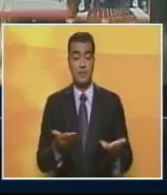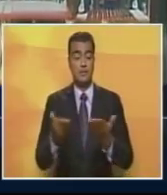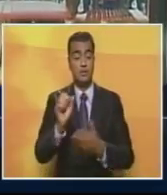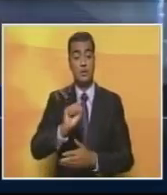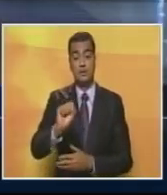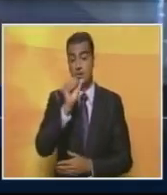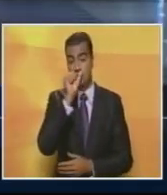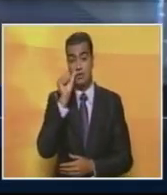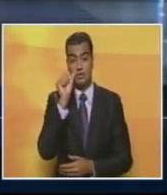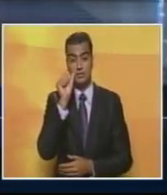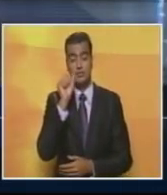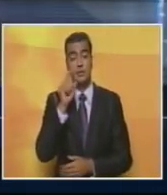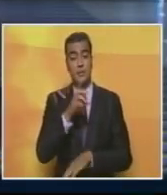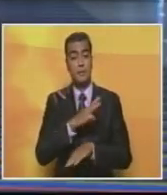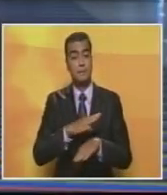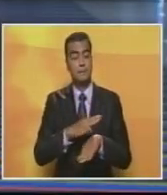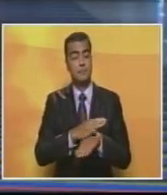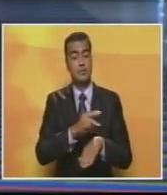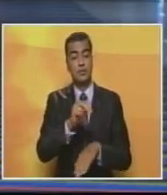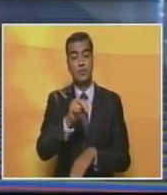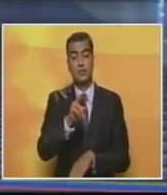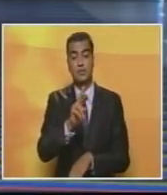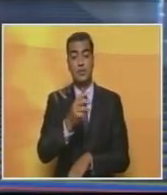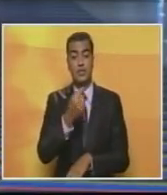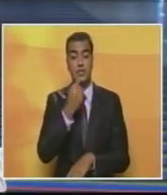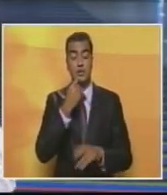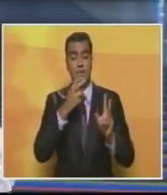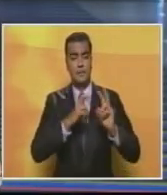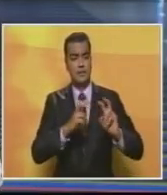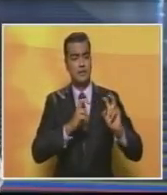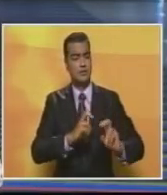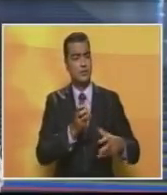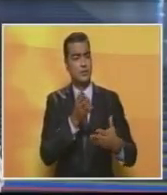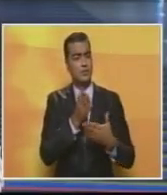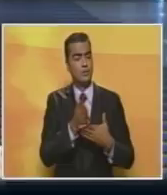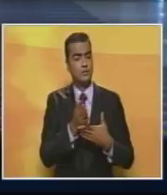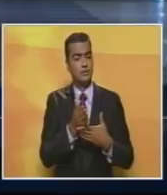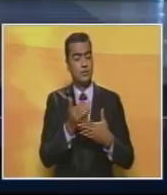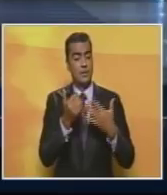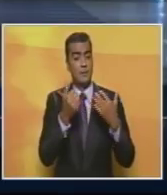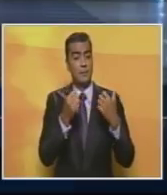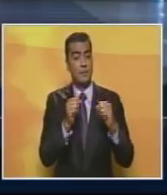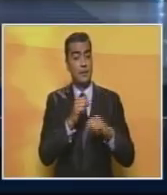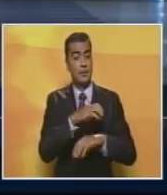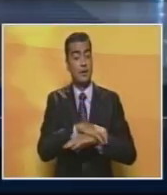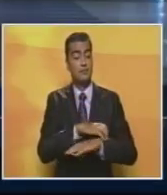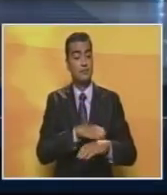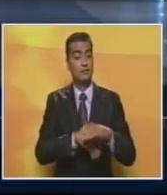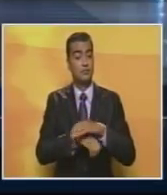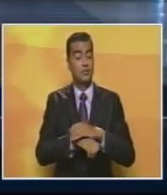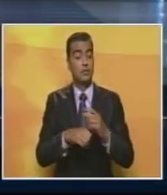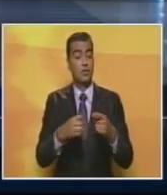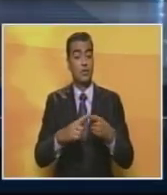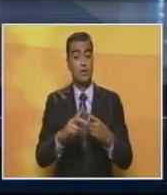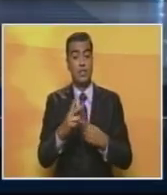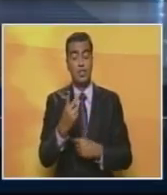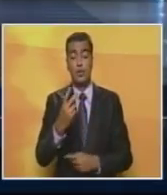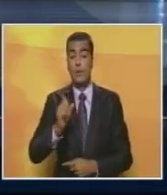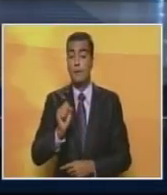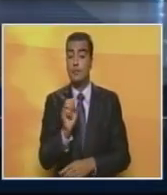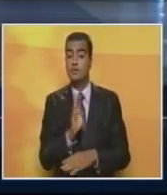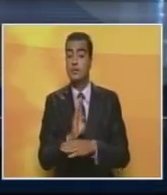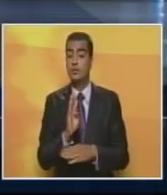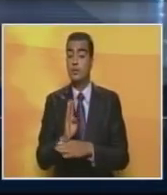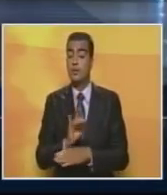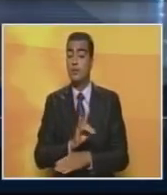este aeropuerto. El ministro Néstor Reverol indicó que la investigación continúa y se tiene preparada orden de captura contra 2 funcionarios de